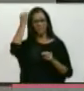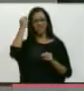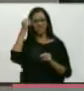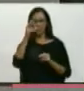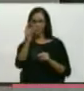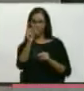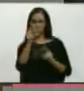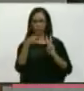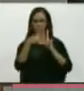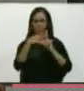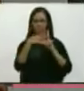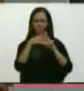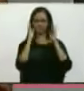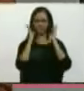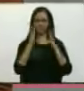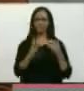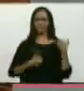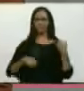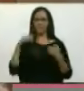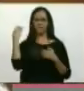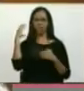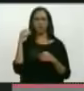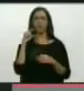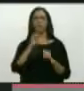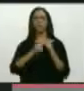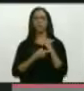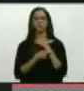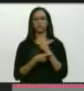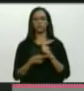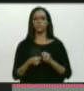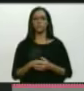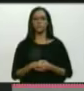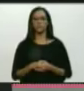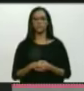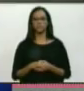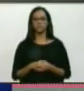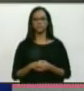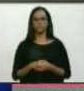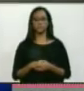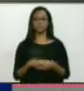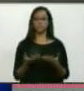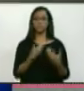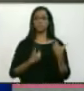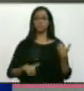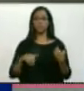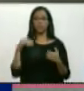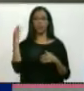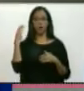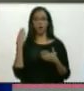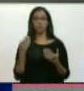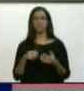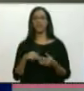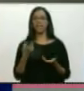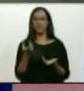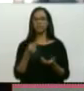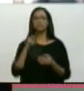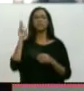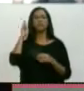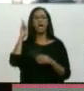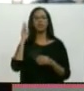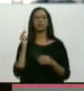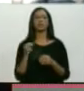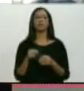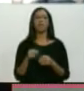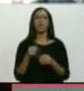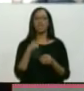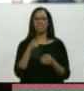segunda etiqueta dedicada a Duque y a Guaidó. El cuñado del presidente Iván Duque, Néstor Morales, en Blue Radio, criticó al mandatario y